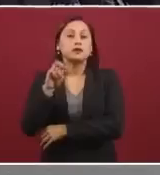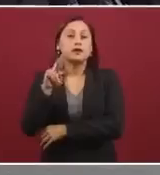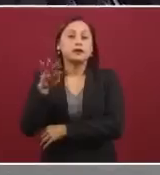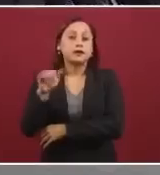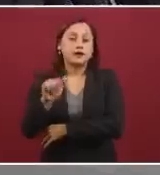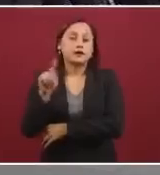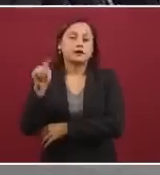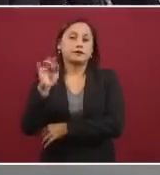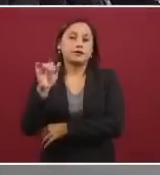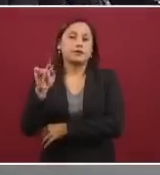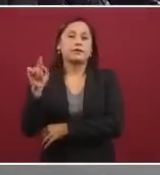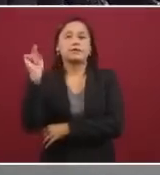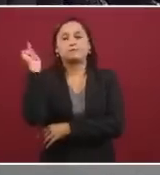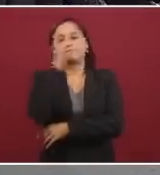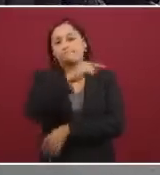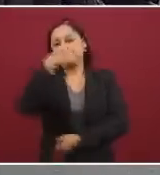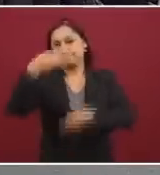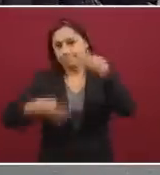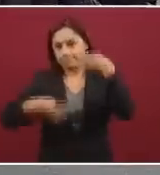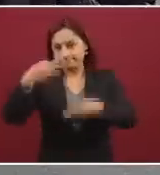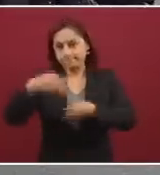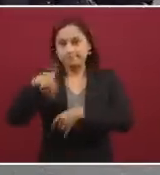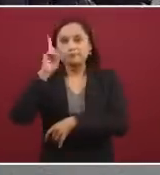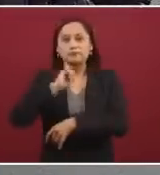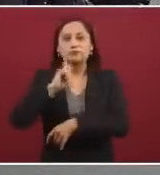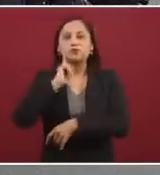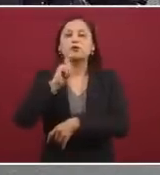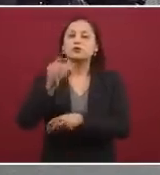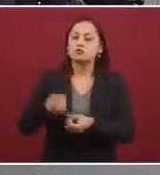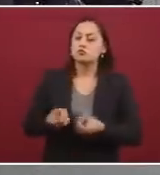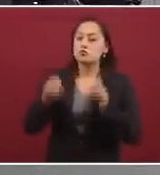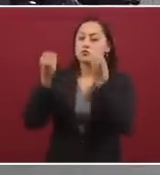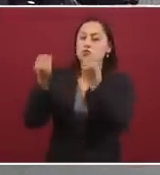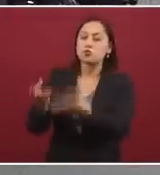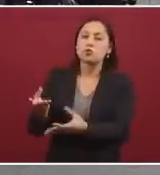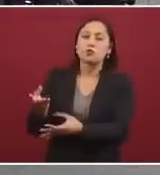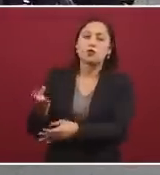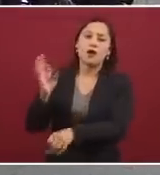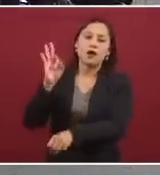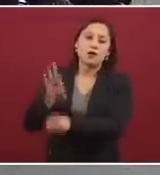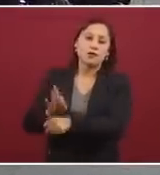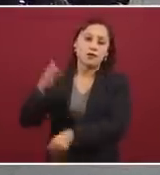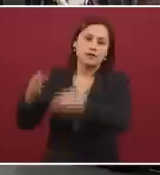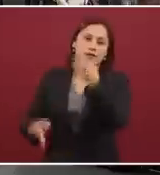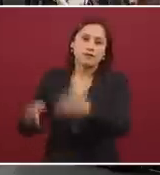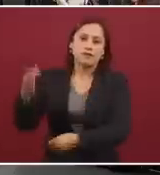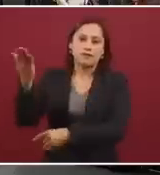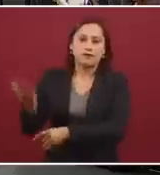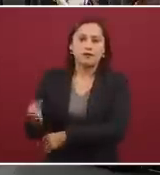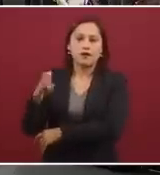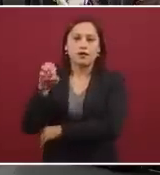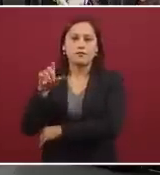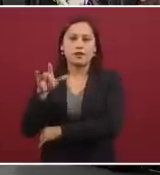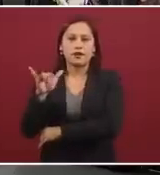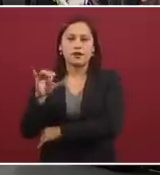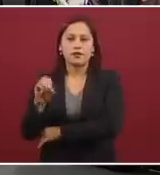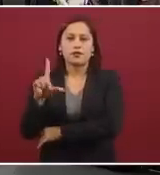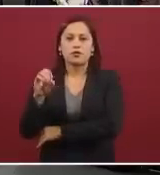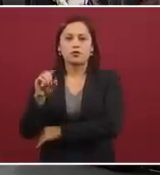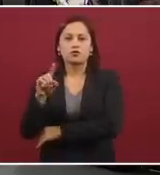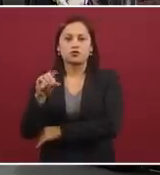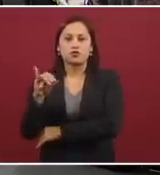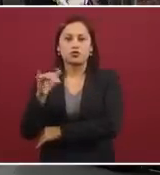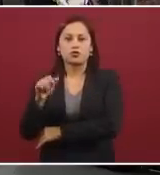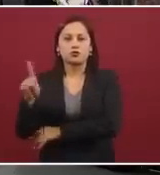ayer al otorgar un amparo para que el ex director de petróleos mexicanos emily los o ya no compareciera a declarar